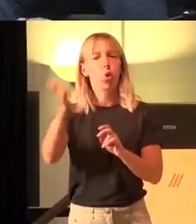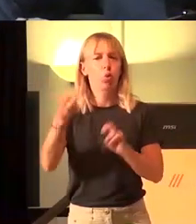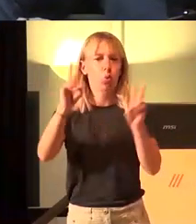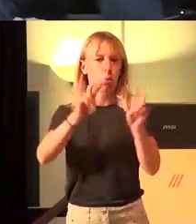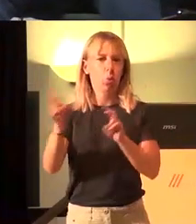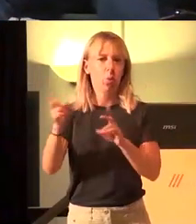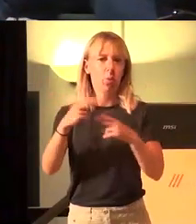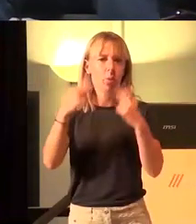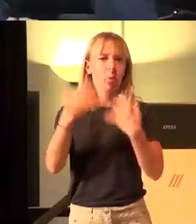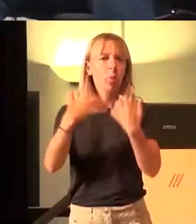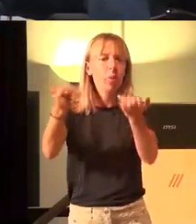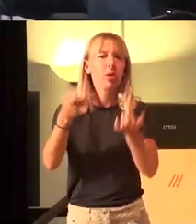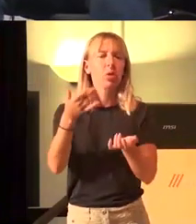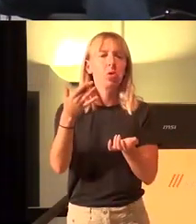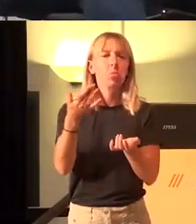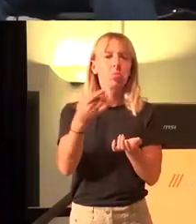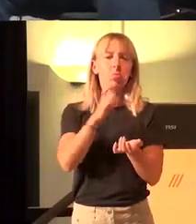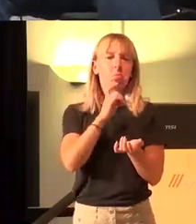públicos? ¿Cómo lo estáis